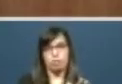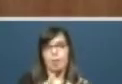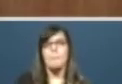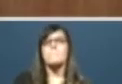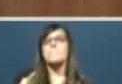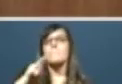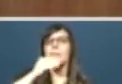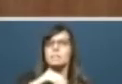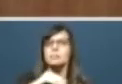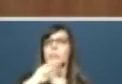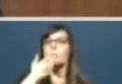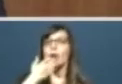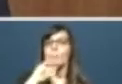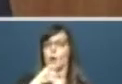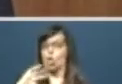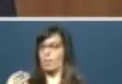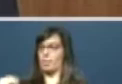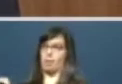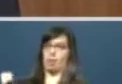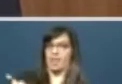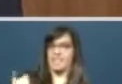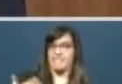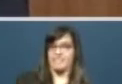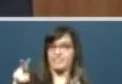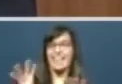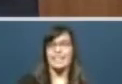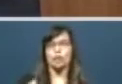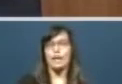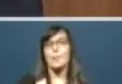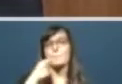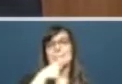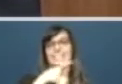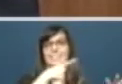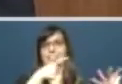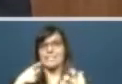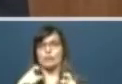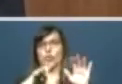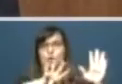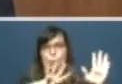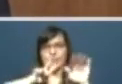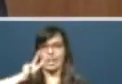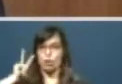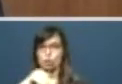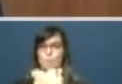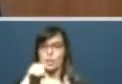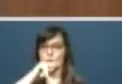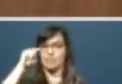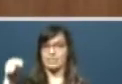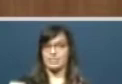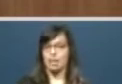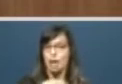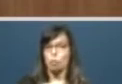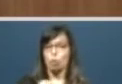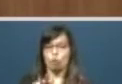reposición de la deuda que vence hace un total de casi mil 692 millones de euros en